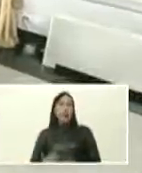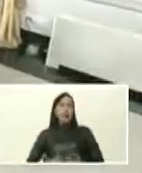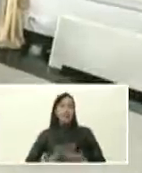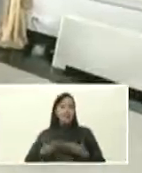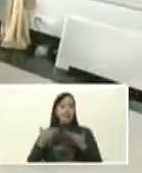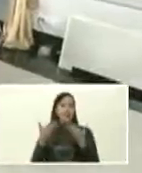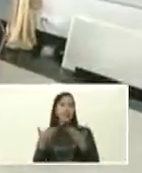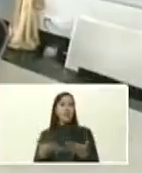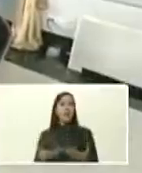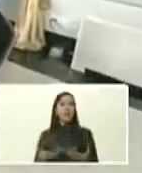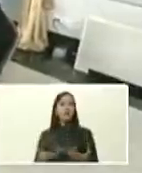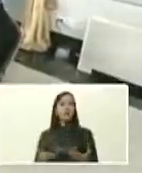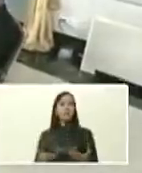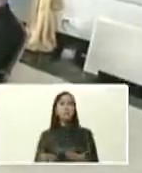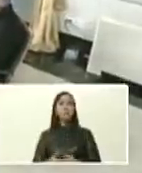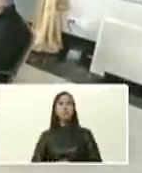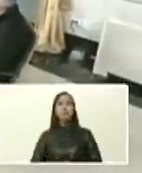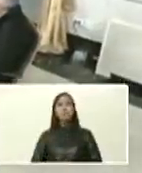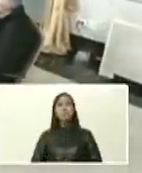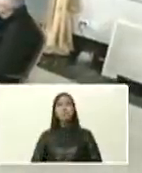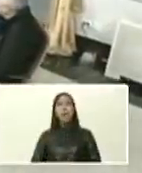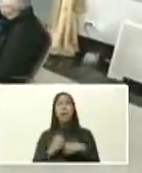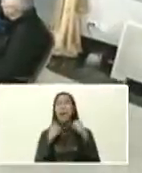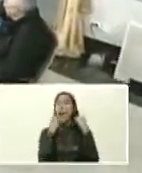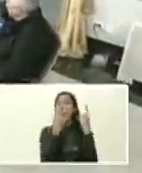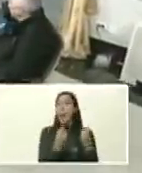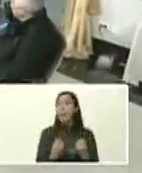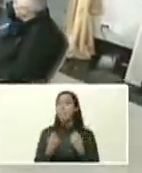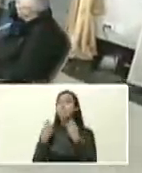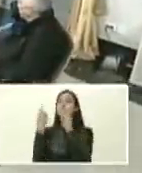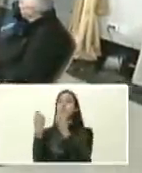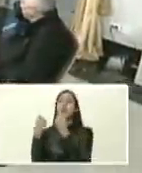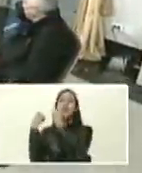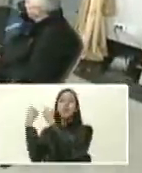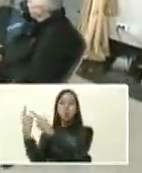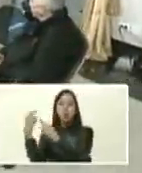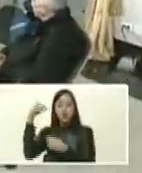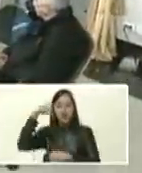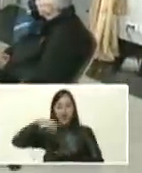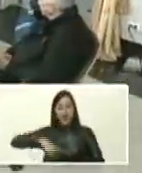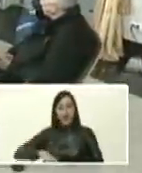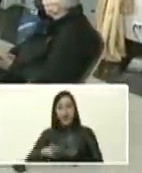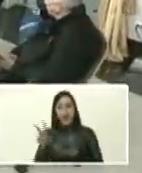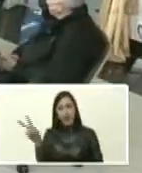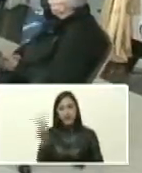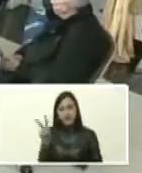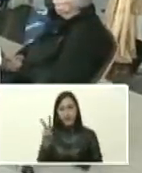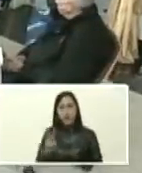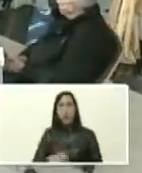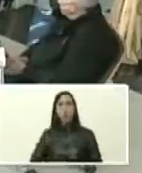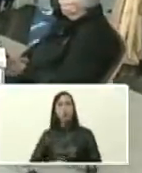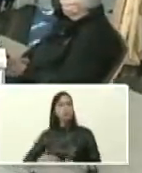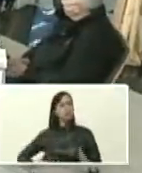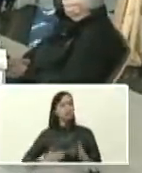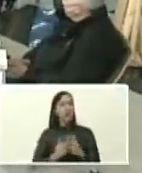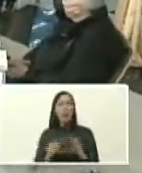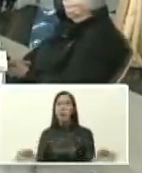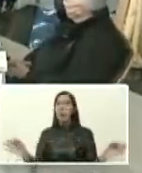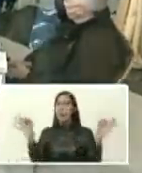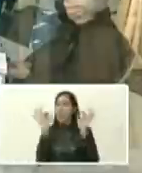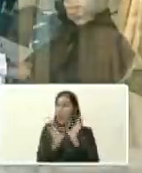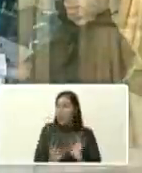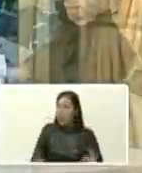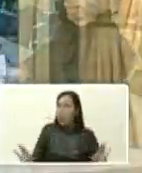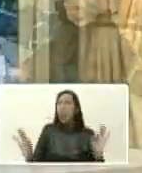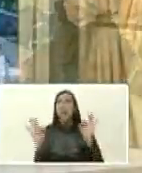garantizar las exportaciones de Venezuela sin trabas, sin